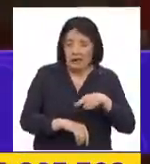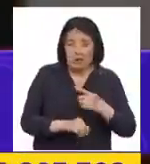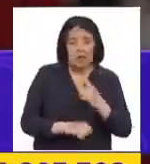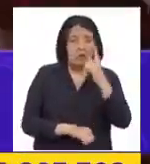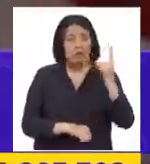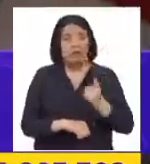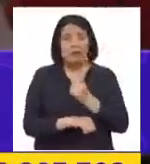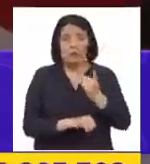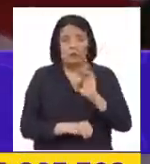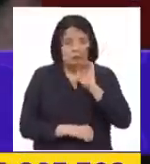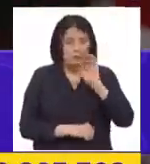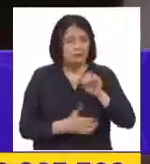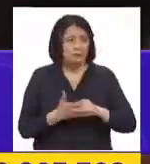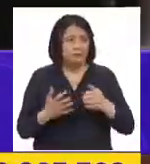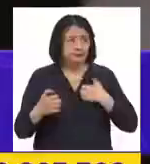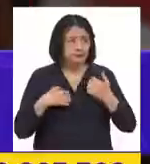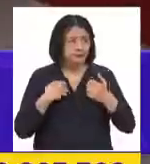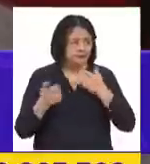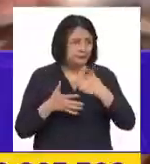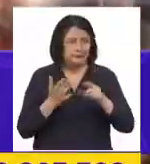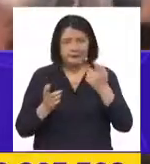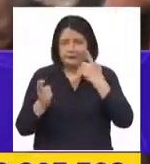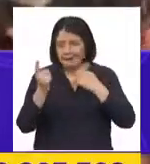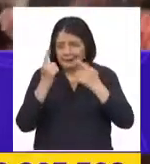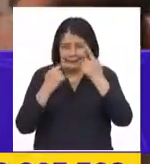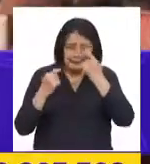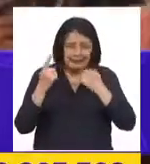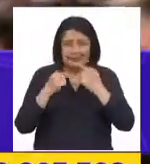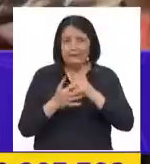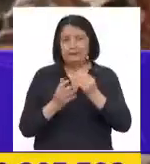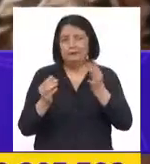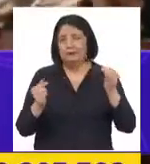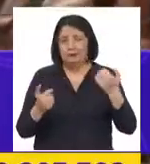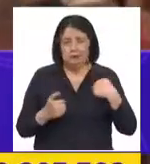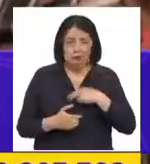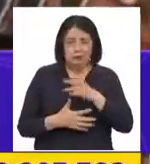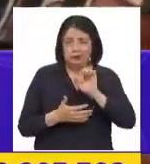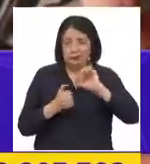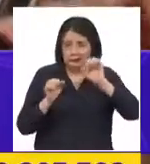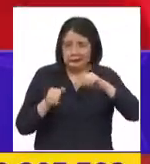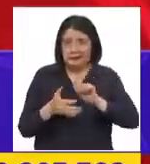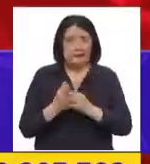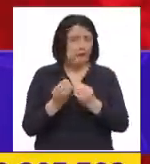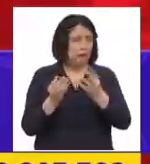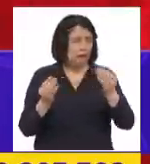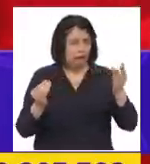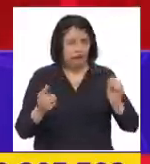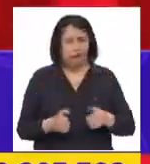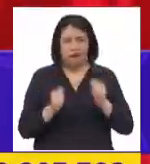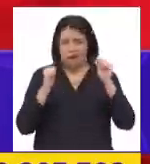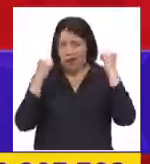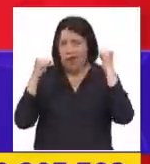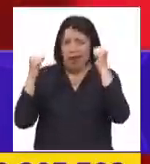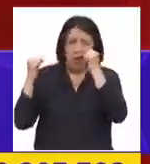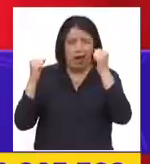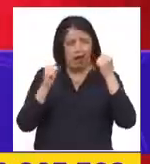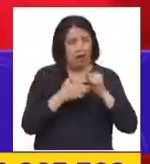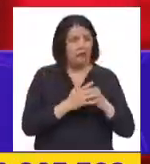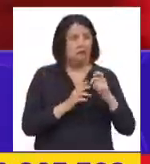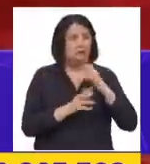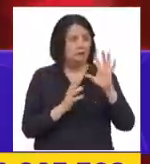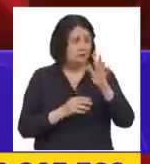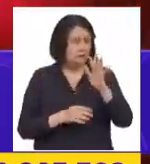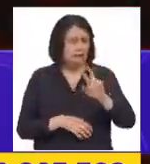una hora, les digo, emoción hasta las lágrimas de muchos de nosotros. Cantidad de barras organizadas, alrededor